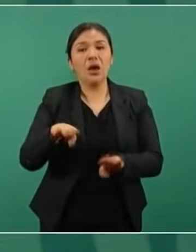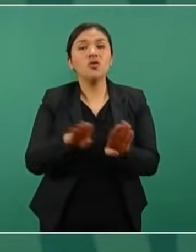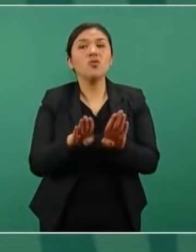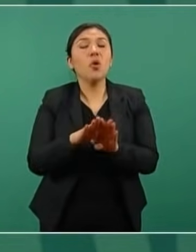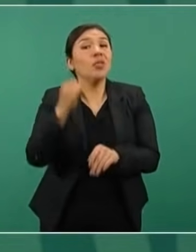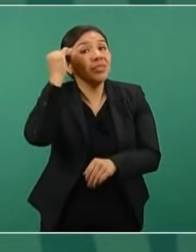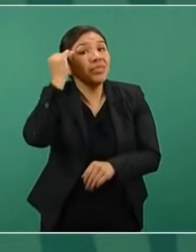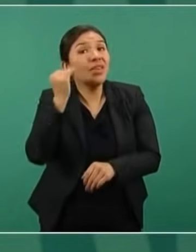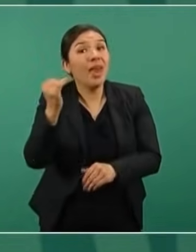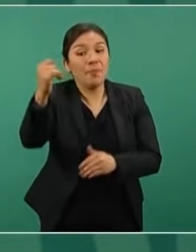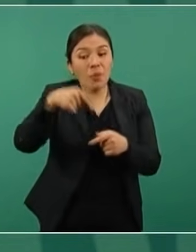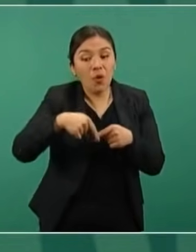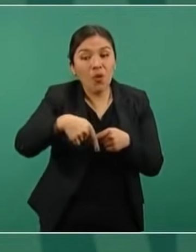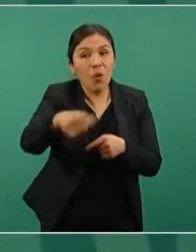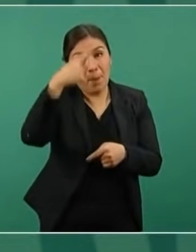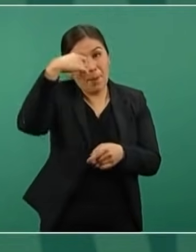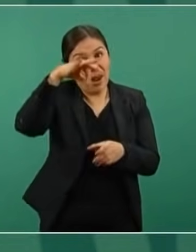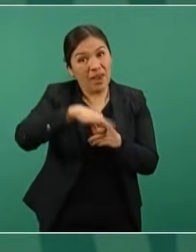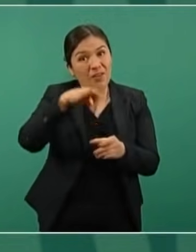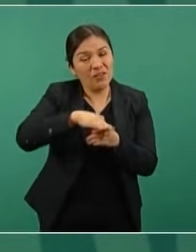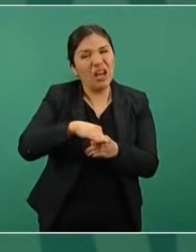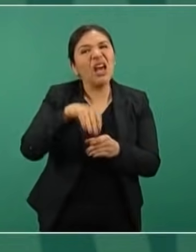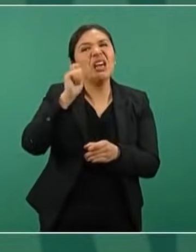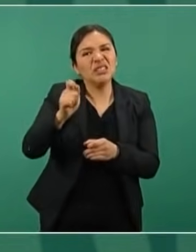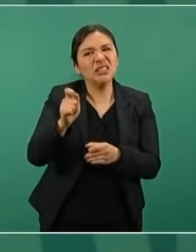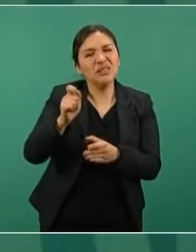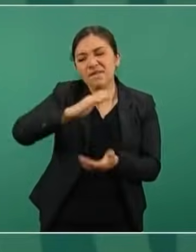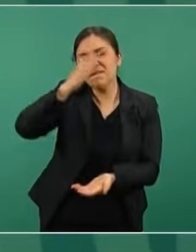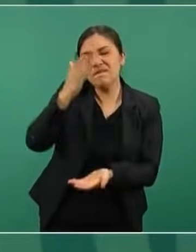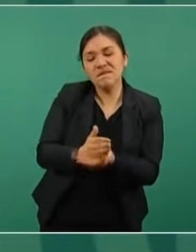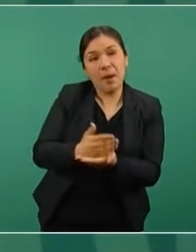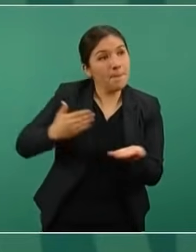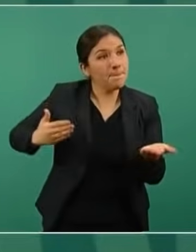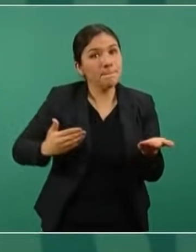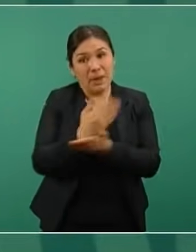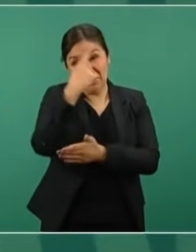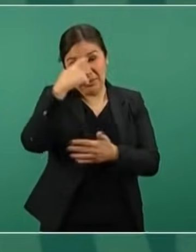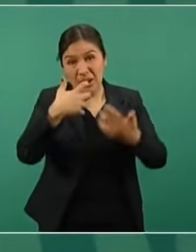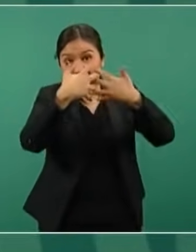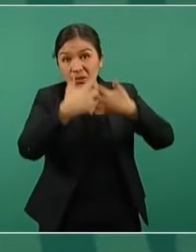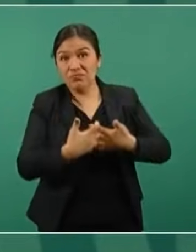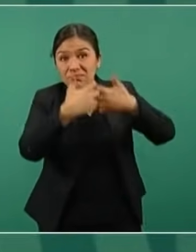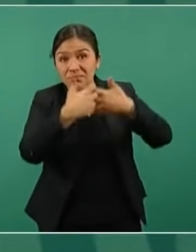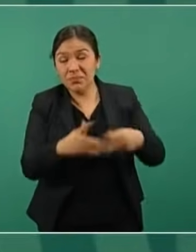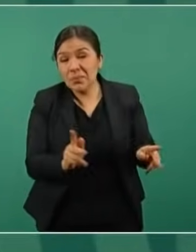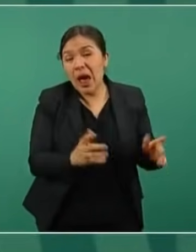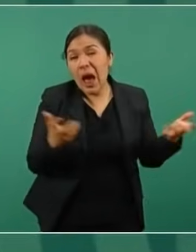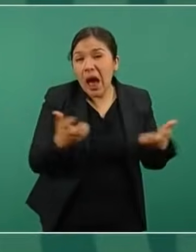electoral, el bloquear la producción de